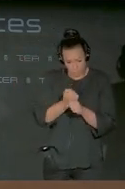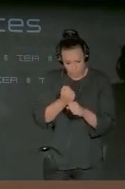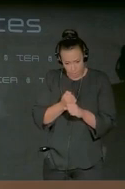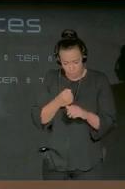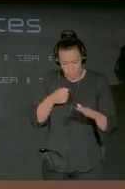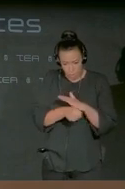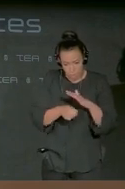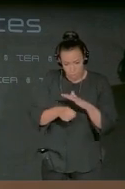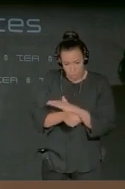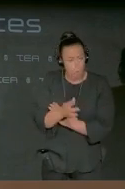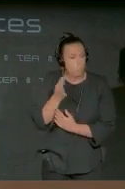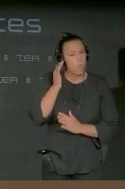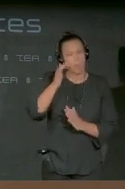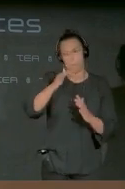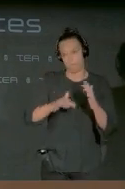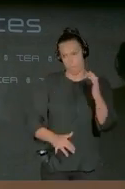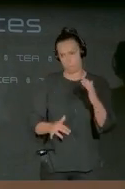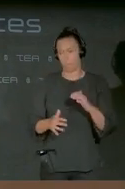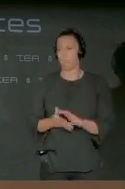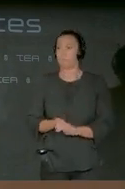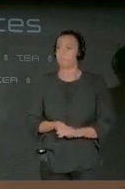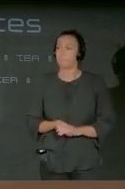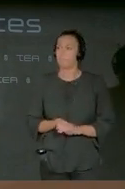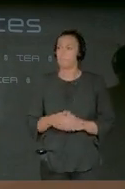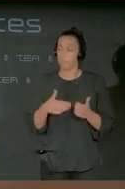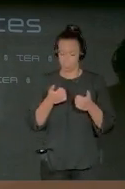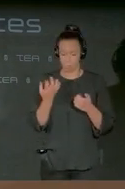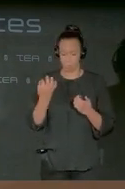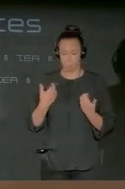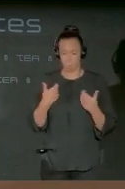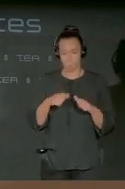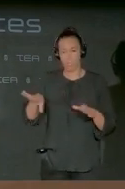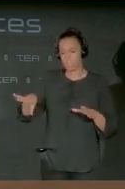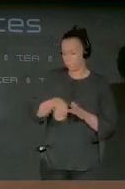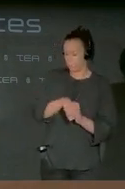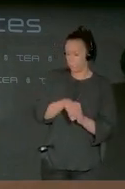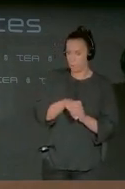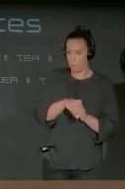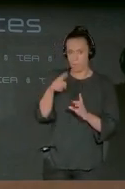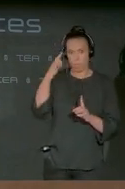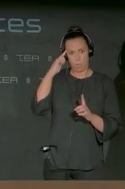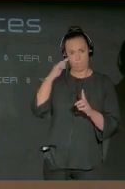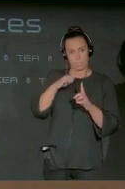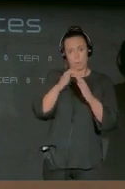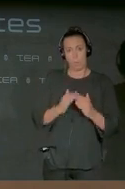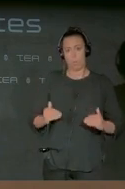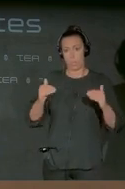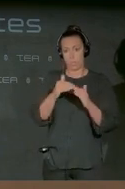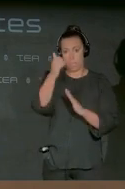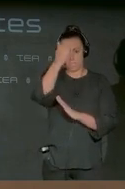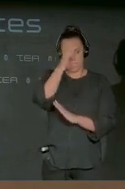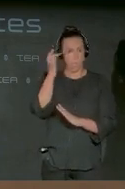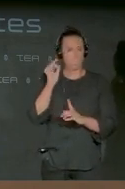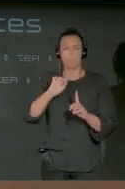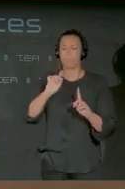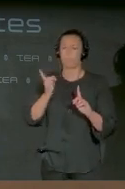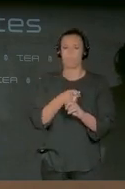ingeniería. Los videojuegos deben ser un sector inclusivo que pretenda conseguir la igualdad de género para generar así un ecosistema